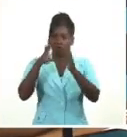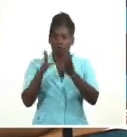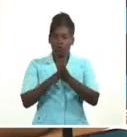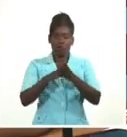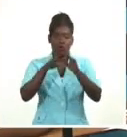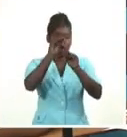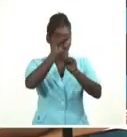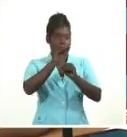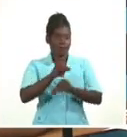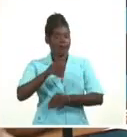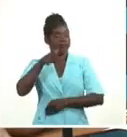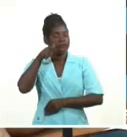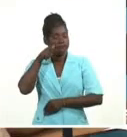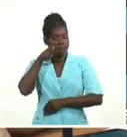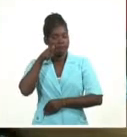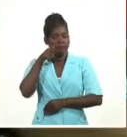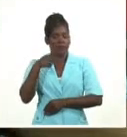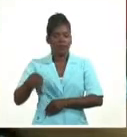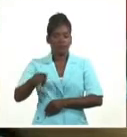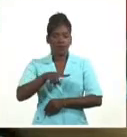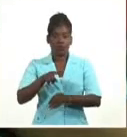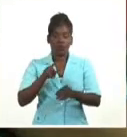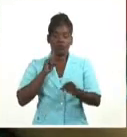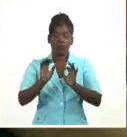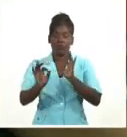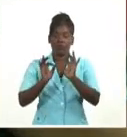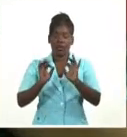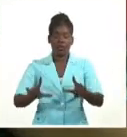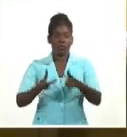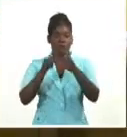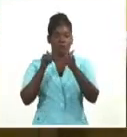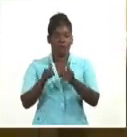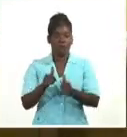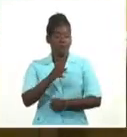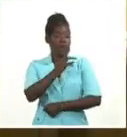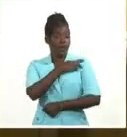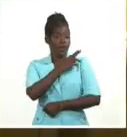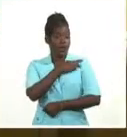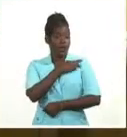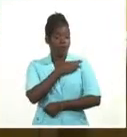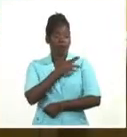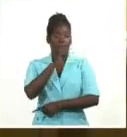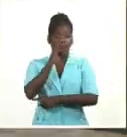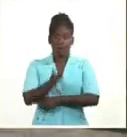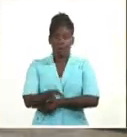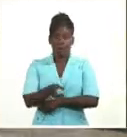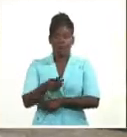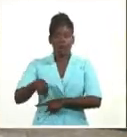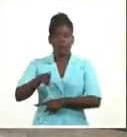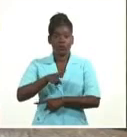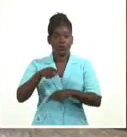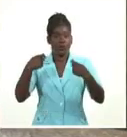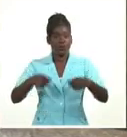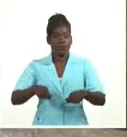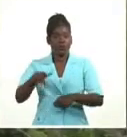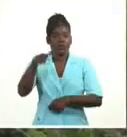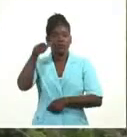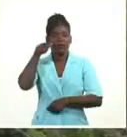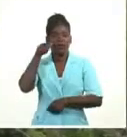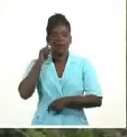para verificar que eso esté cumplido. Los dirigentes insistieron en la necesidad de mantener una vigilancia continua sobre